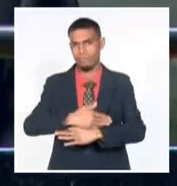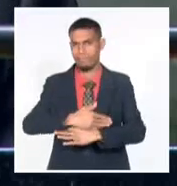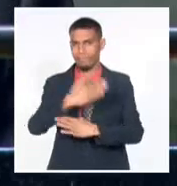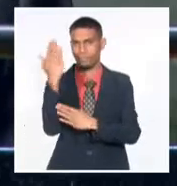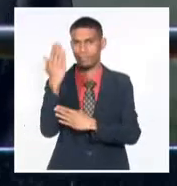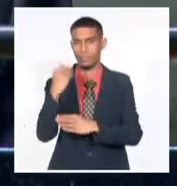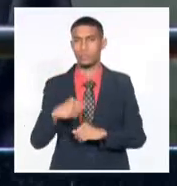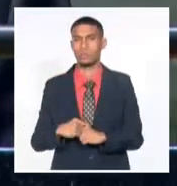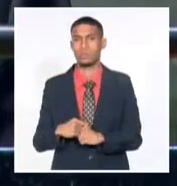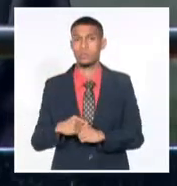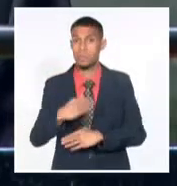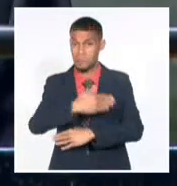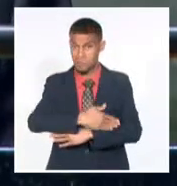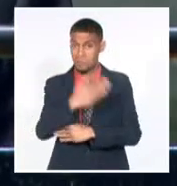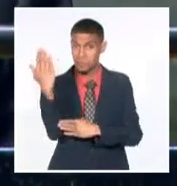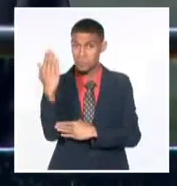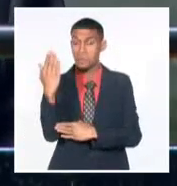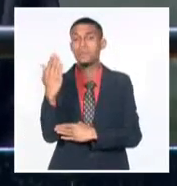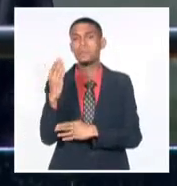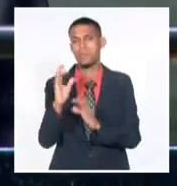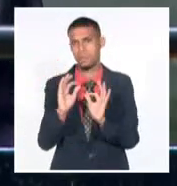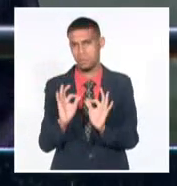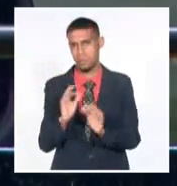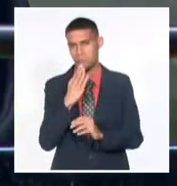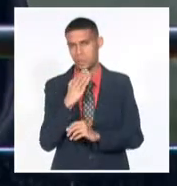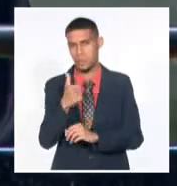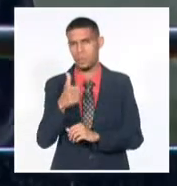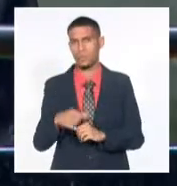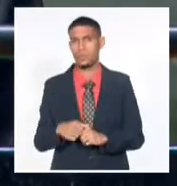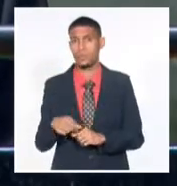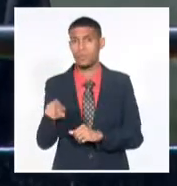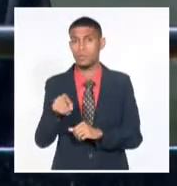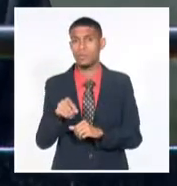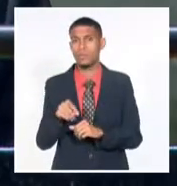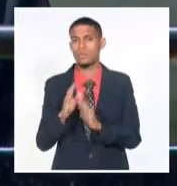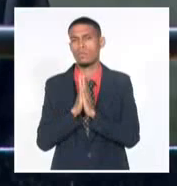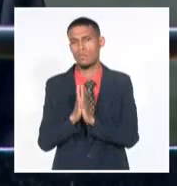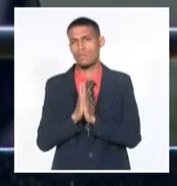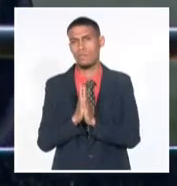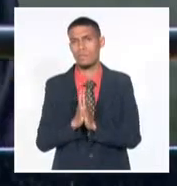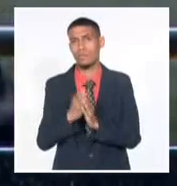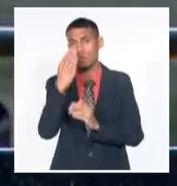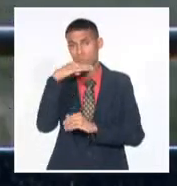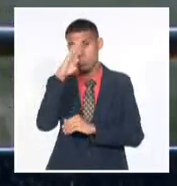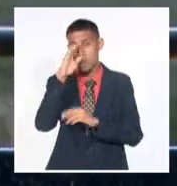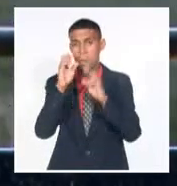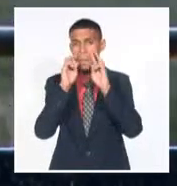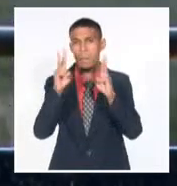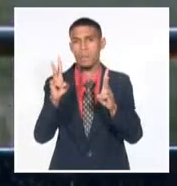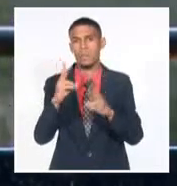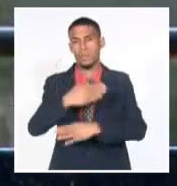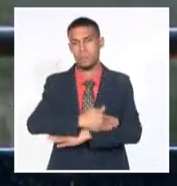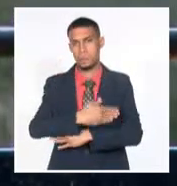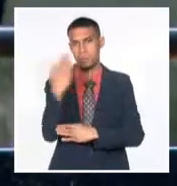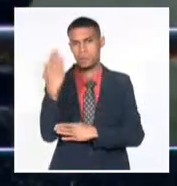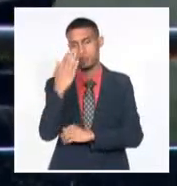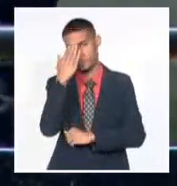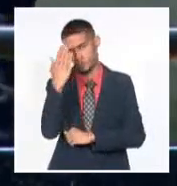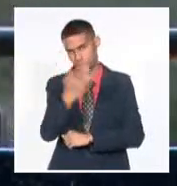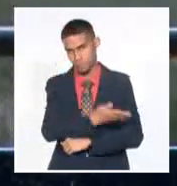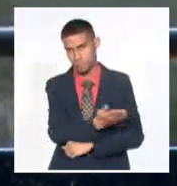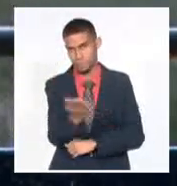sin bloqueo genocida. Dejen a Cuba vivir sin bloqueo. Muchas gracias.